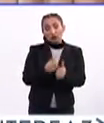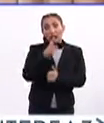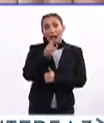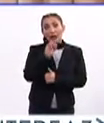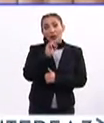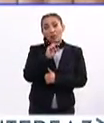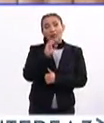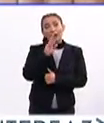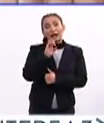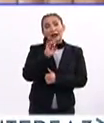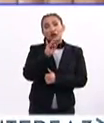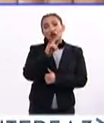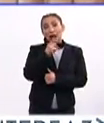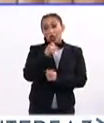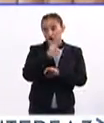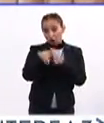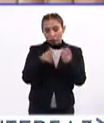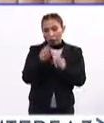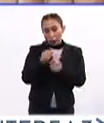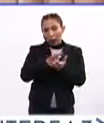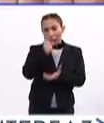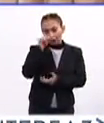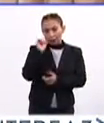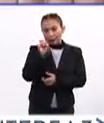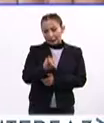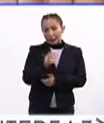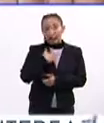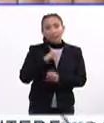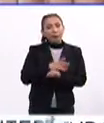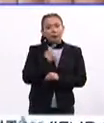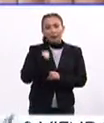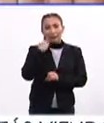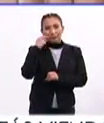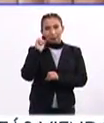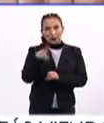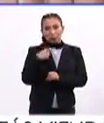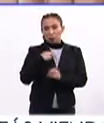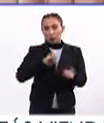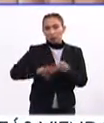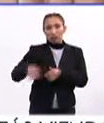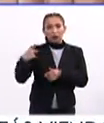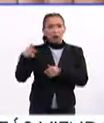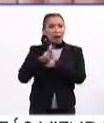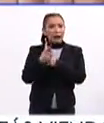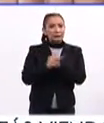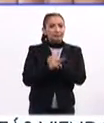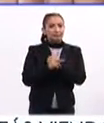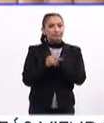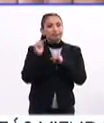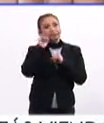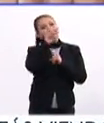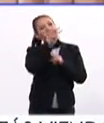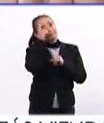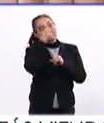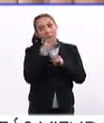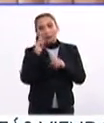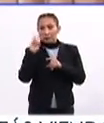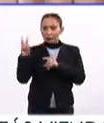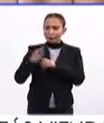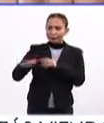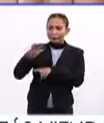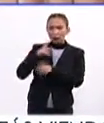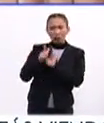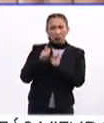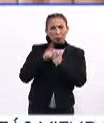en muchos casos, no todos son refugiados, pero muchos sí, es por las razones por las que están dejando sus países. Y más si vemos los contextos que estamos